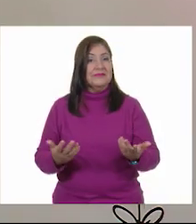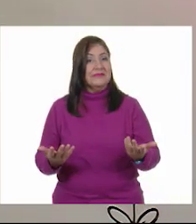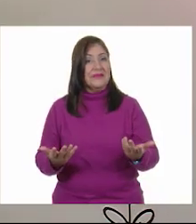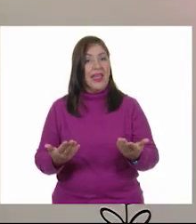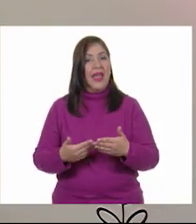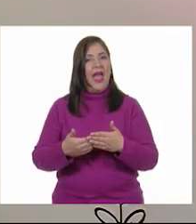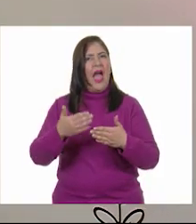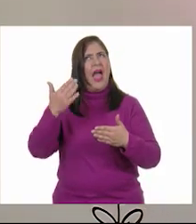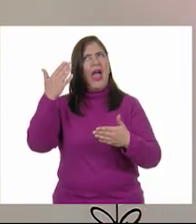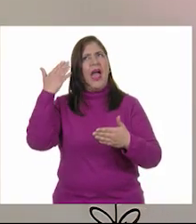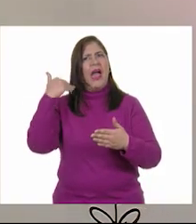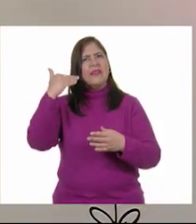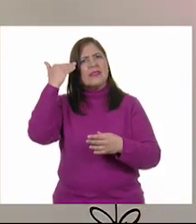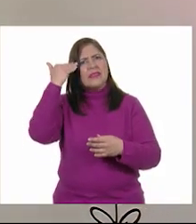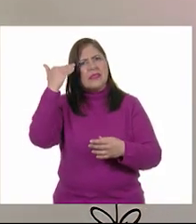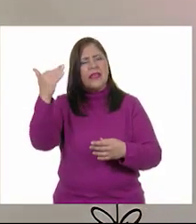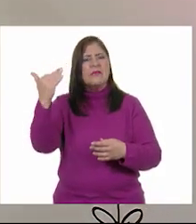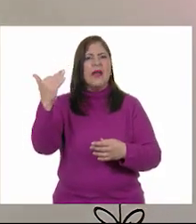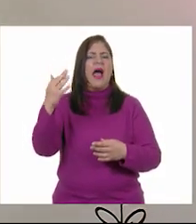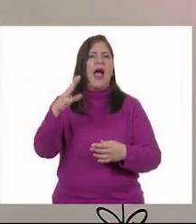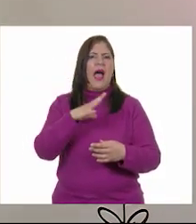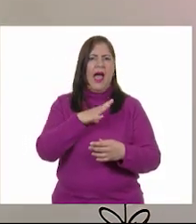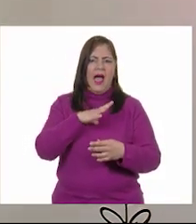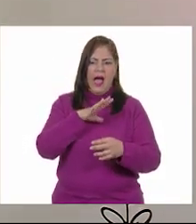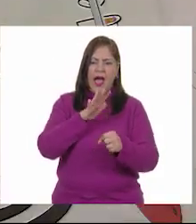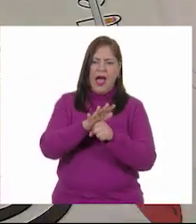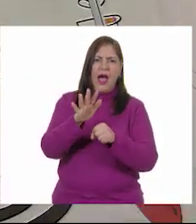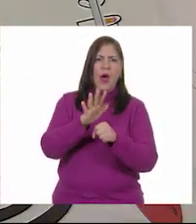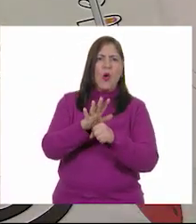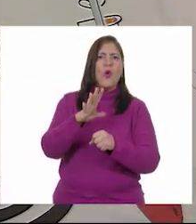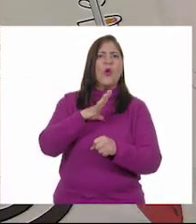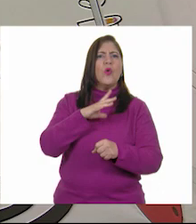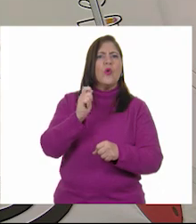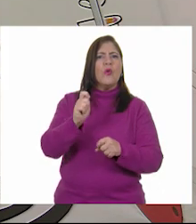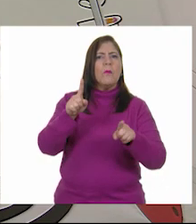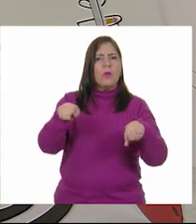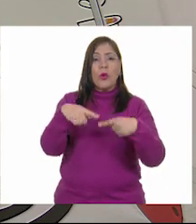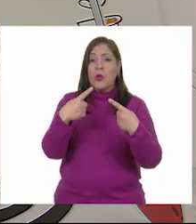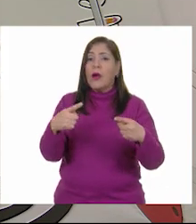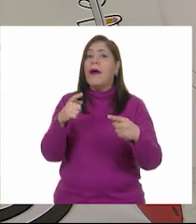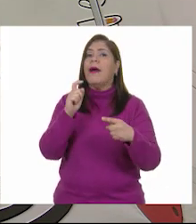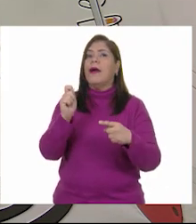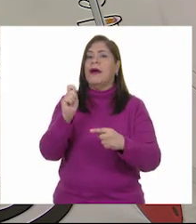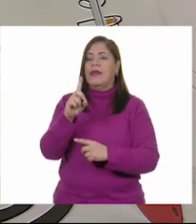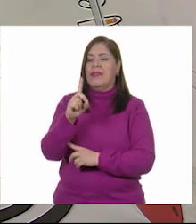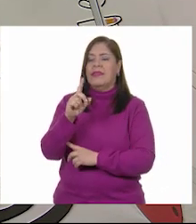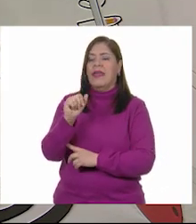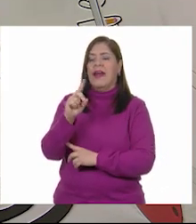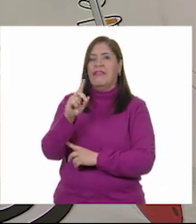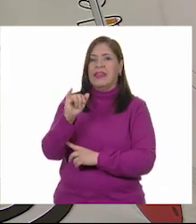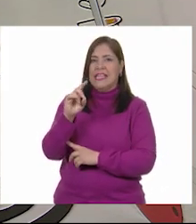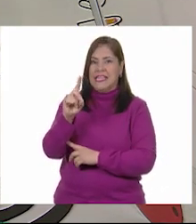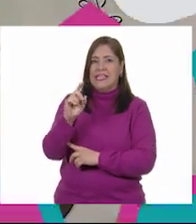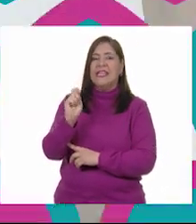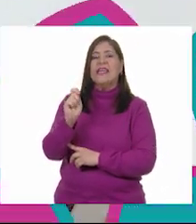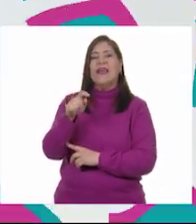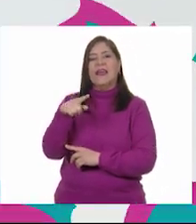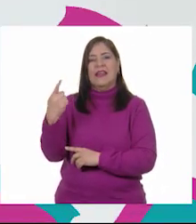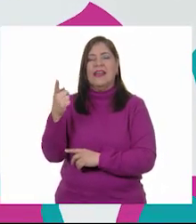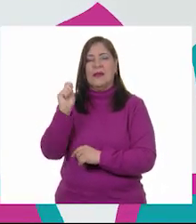¿Desde hace cuánto tiempo creen ustedes que existe la música? Eso nos lo va a resolver David y Mesli.